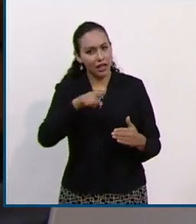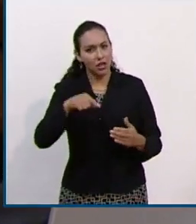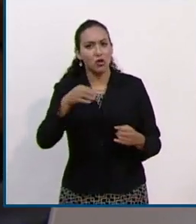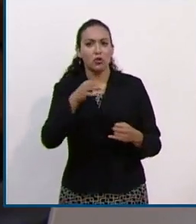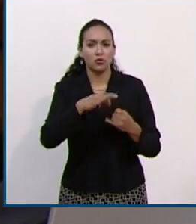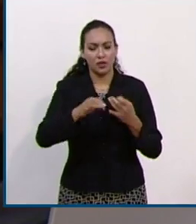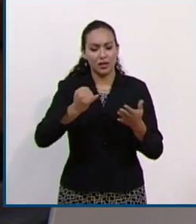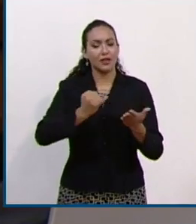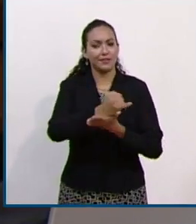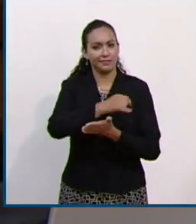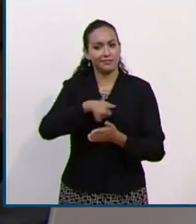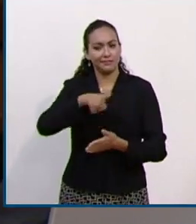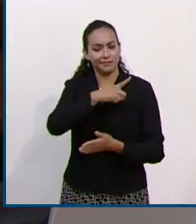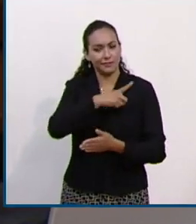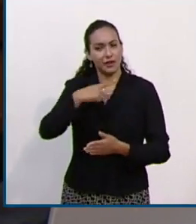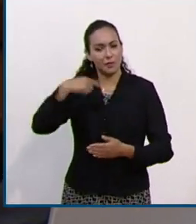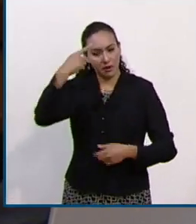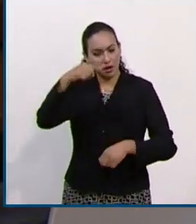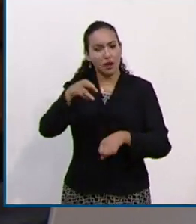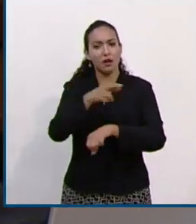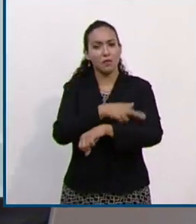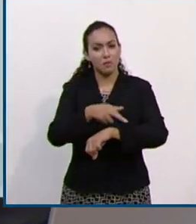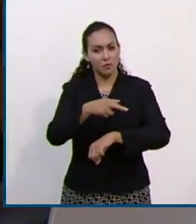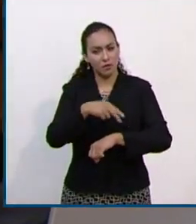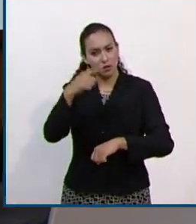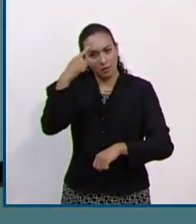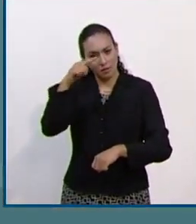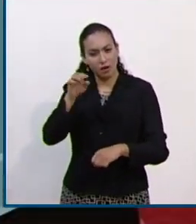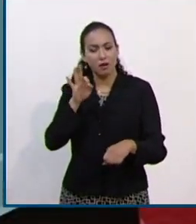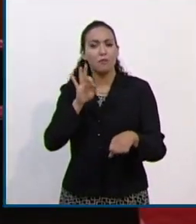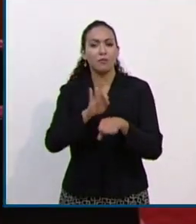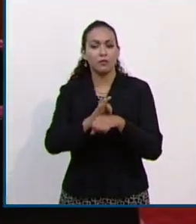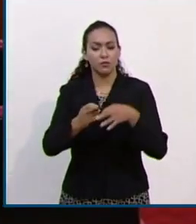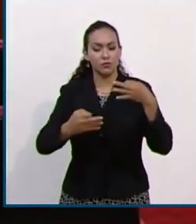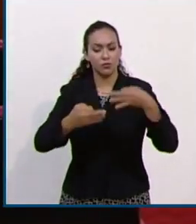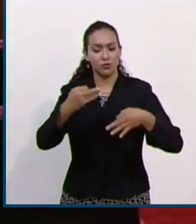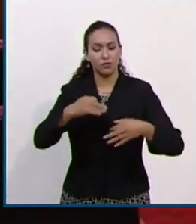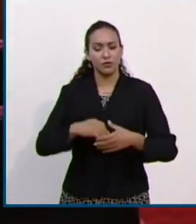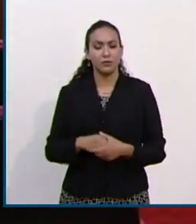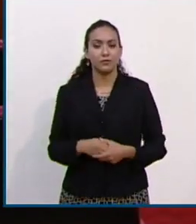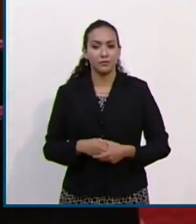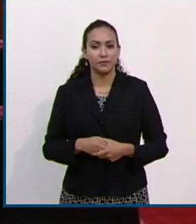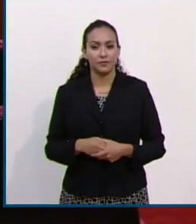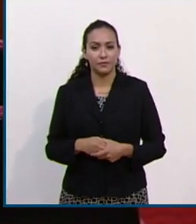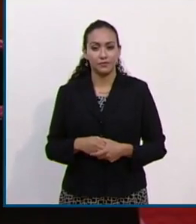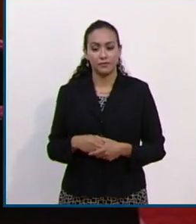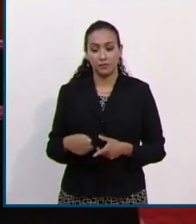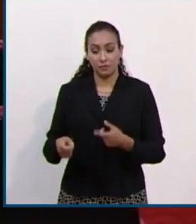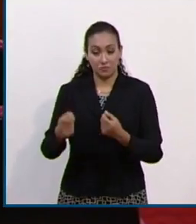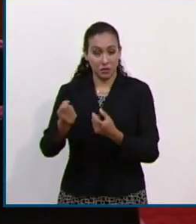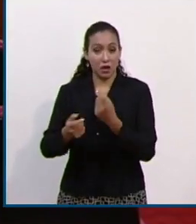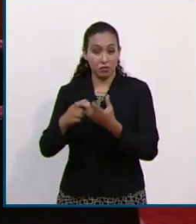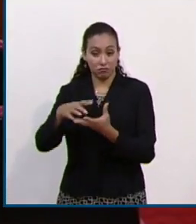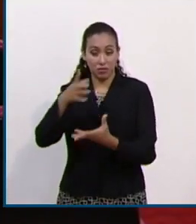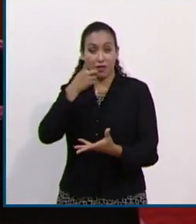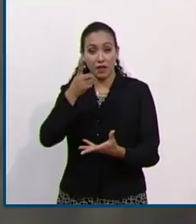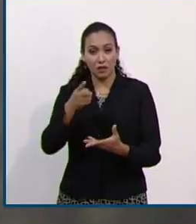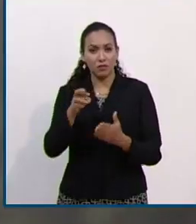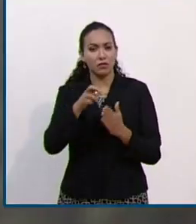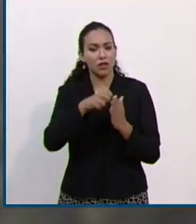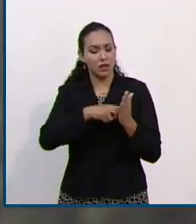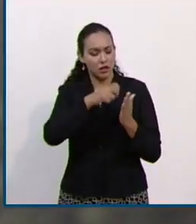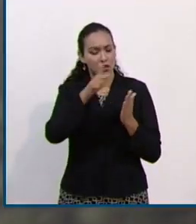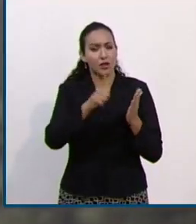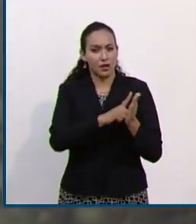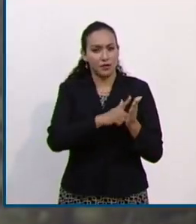palabra sobre el proceso de desafuero. La mayoría argumentó que con las reformas no se mermaron competencias